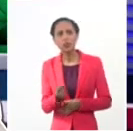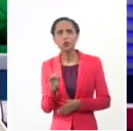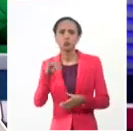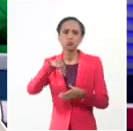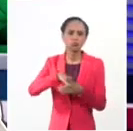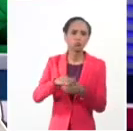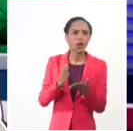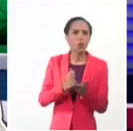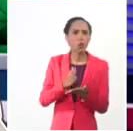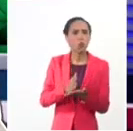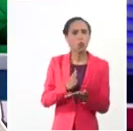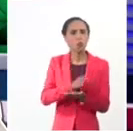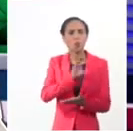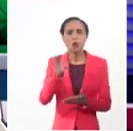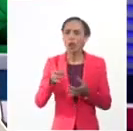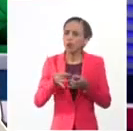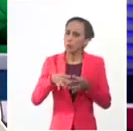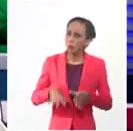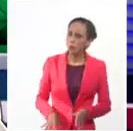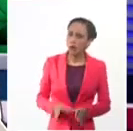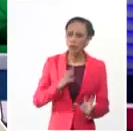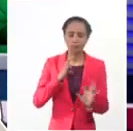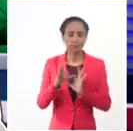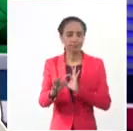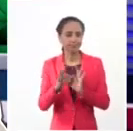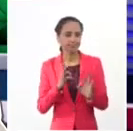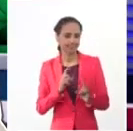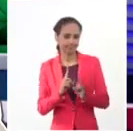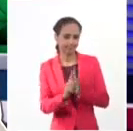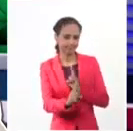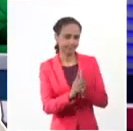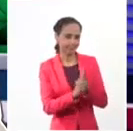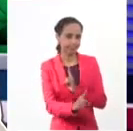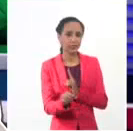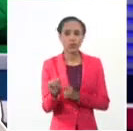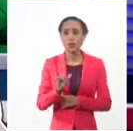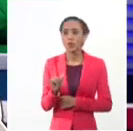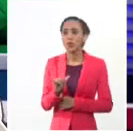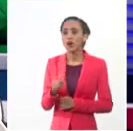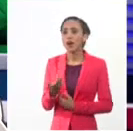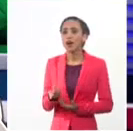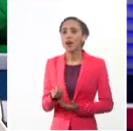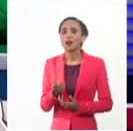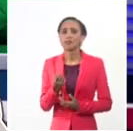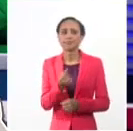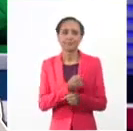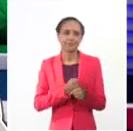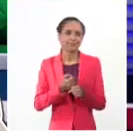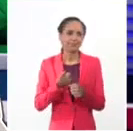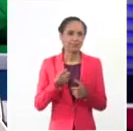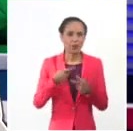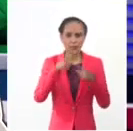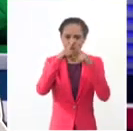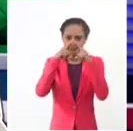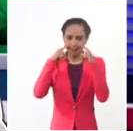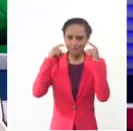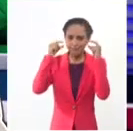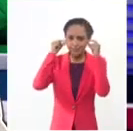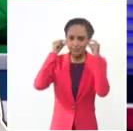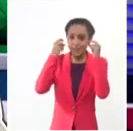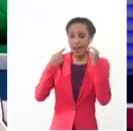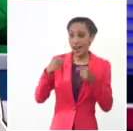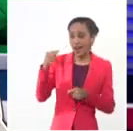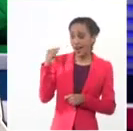incorporando a sus escuelas. Vemos con más satisfacción todavía cómo usan su nasobuco. Ayer me decía una